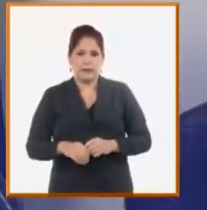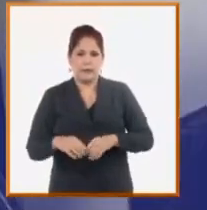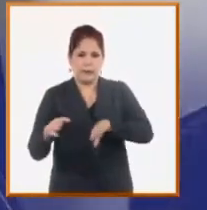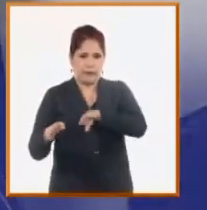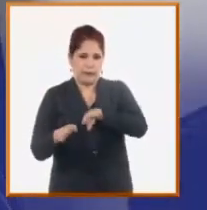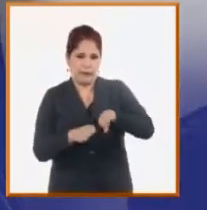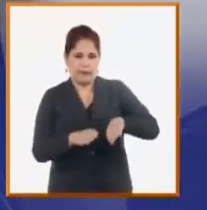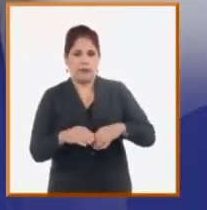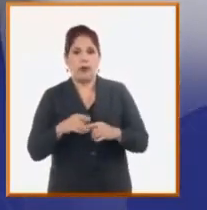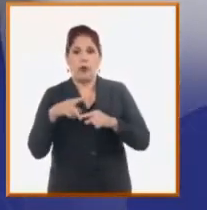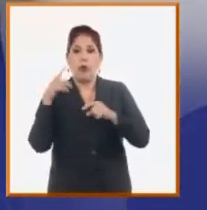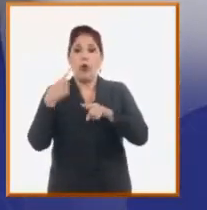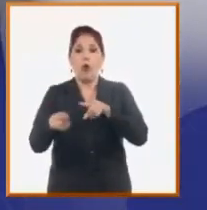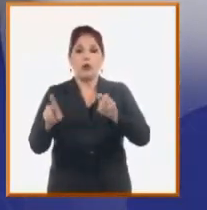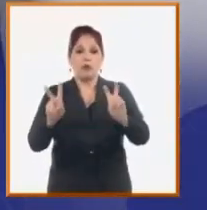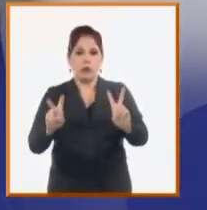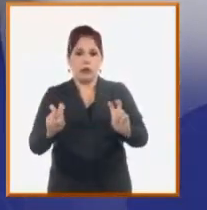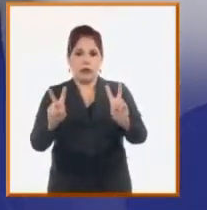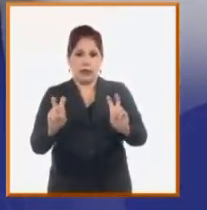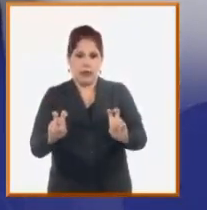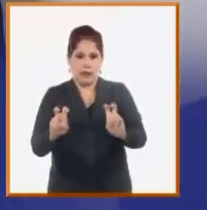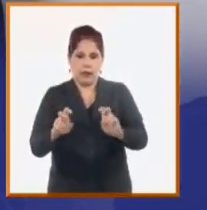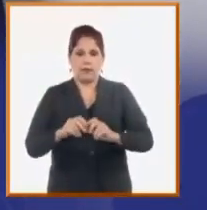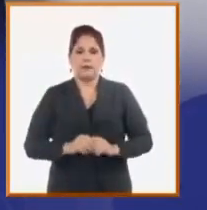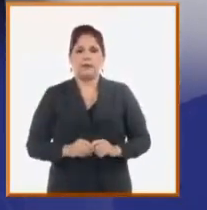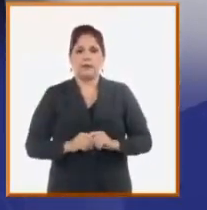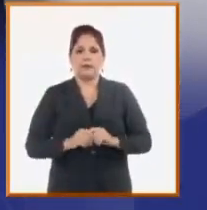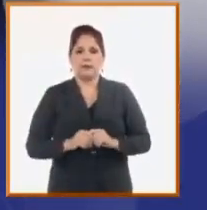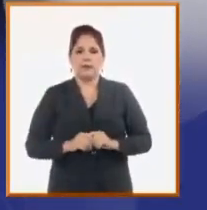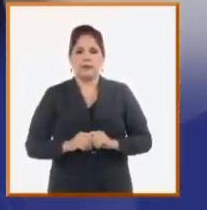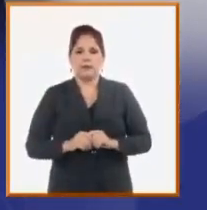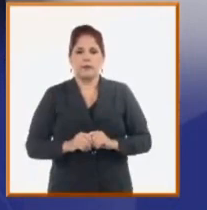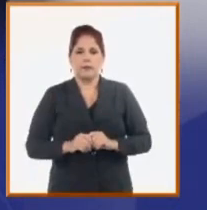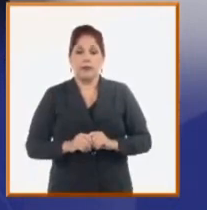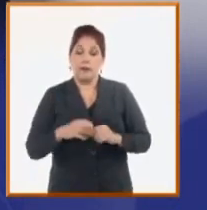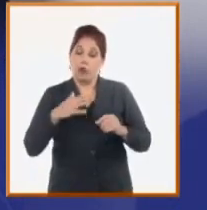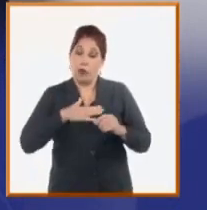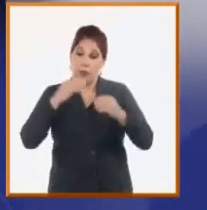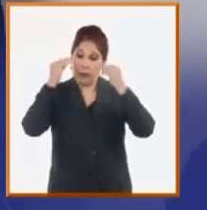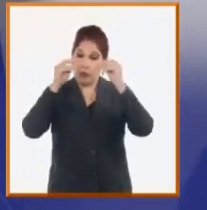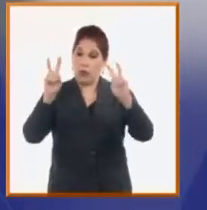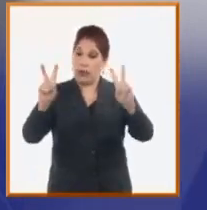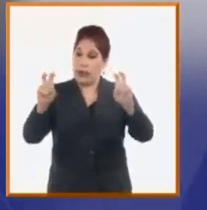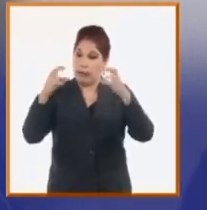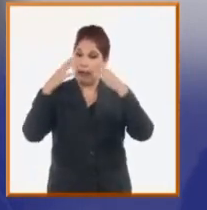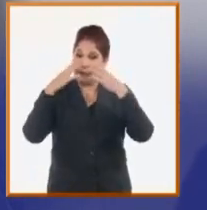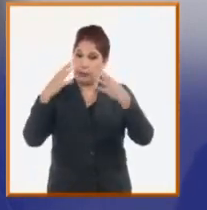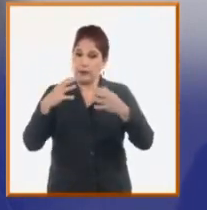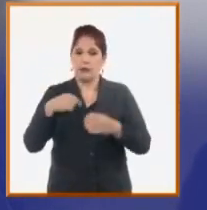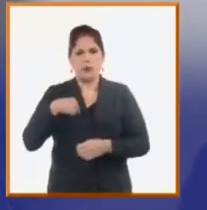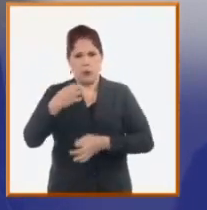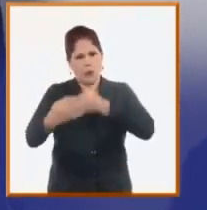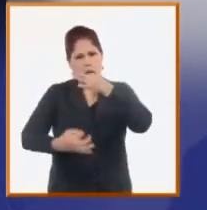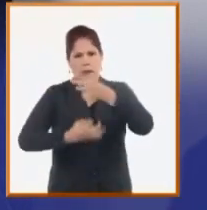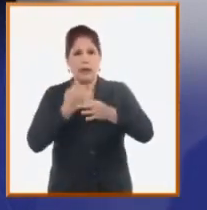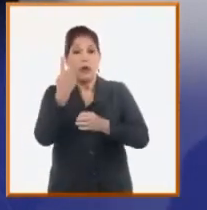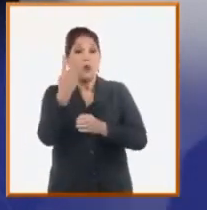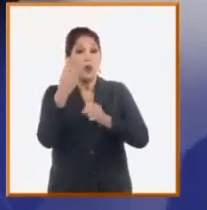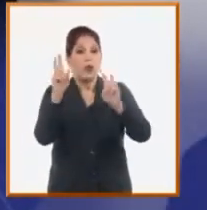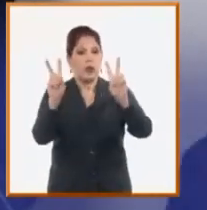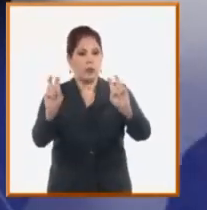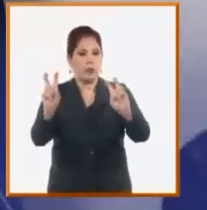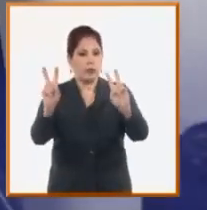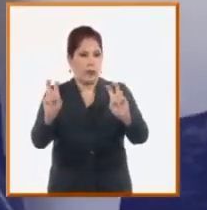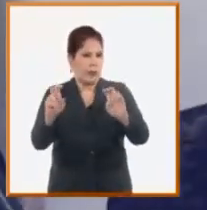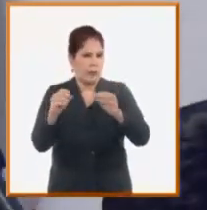hay temas de los que se han traído a colación importantes. Yo quería referirme a uno que tiene